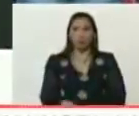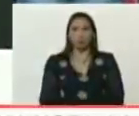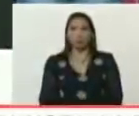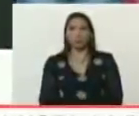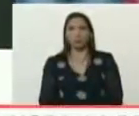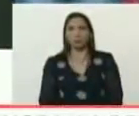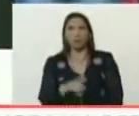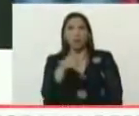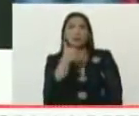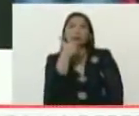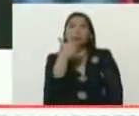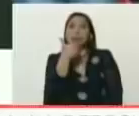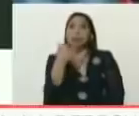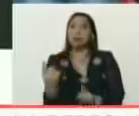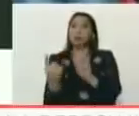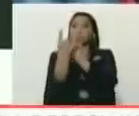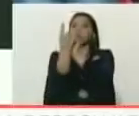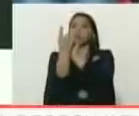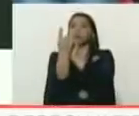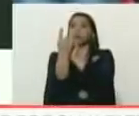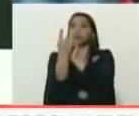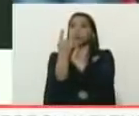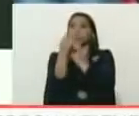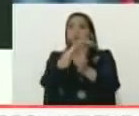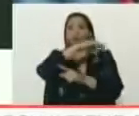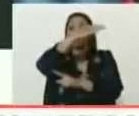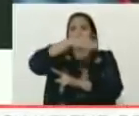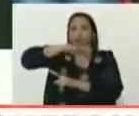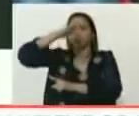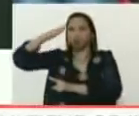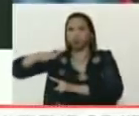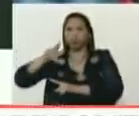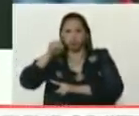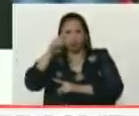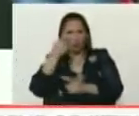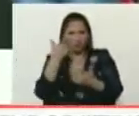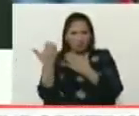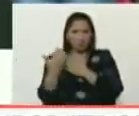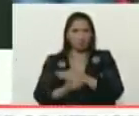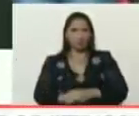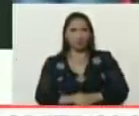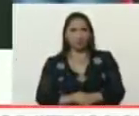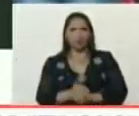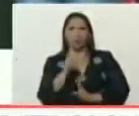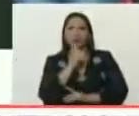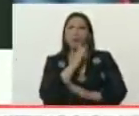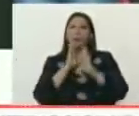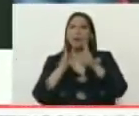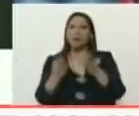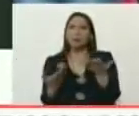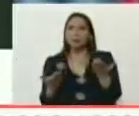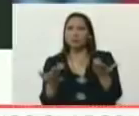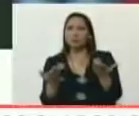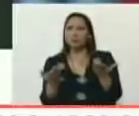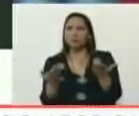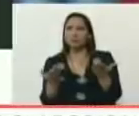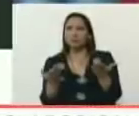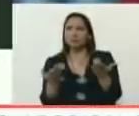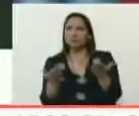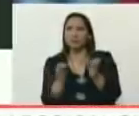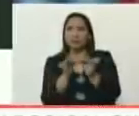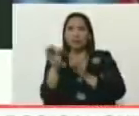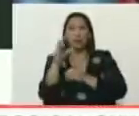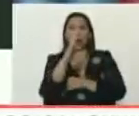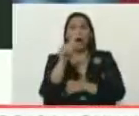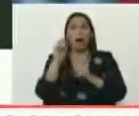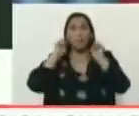ahí cerquita, en ese cerro, en la pata de ese cerro, ¿cómo se llama la avenida? El Cerro Capuchino y la